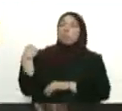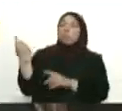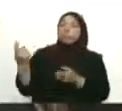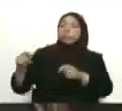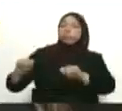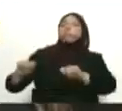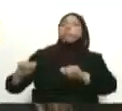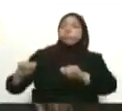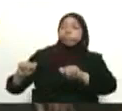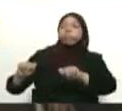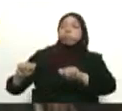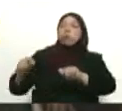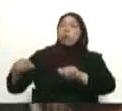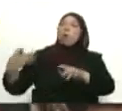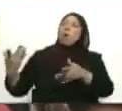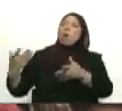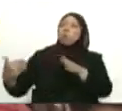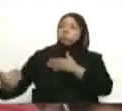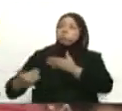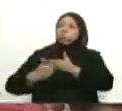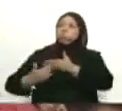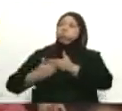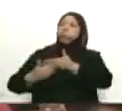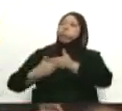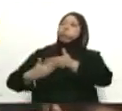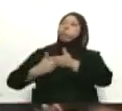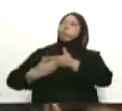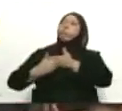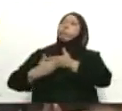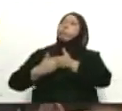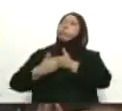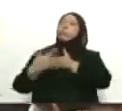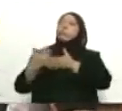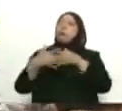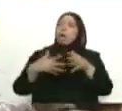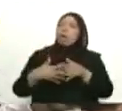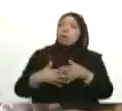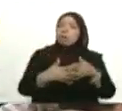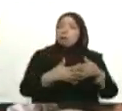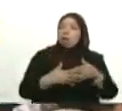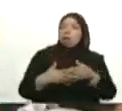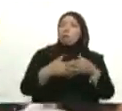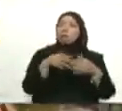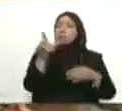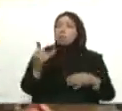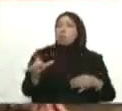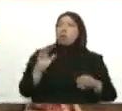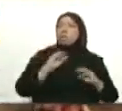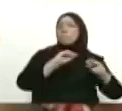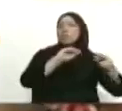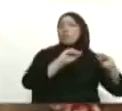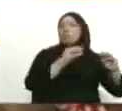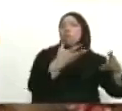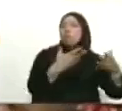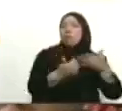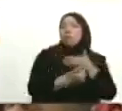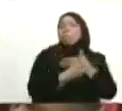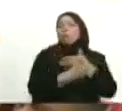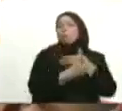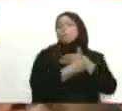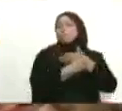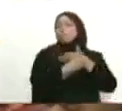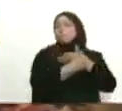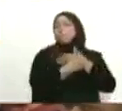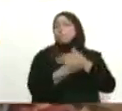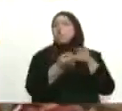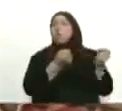Por qué pidió sanciones Por qué pidió que vinieran fuerzas extranjeras a invadir su propia patria porque pidió